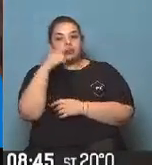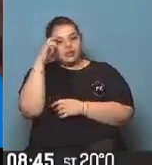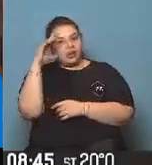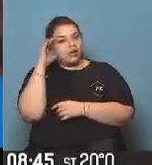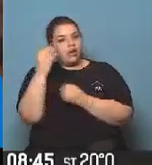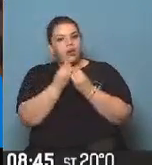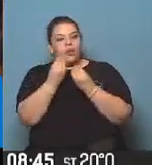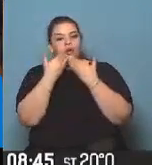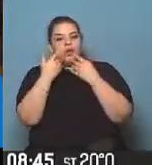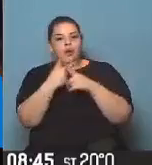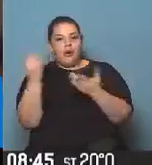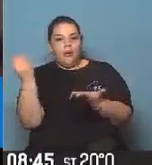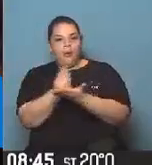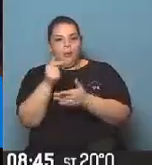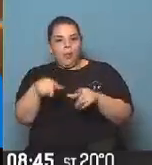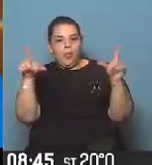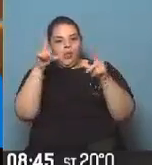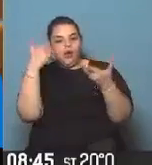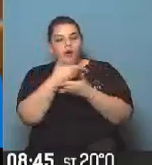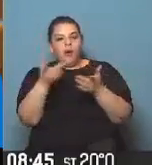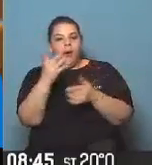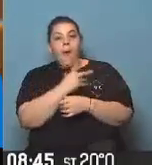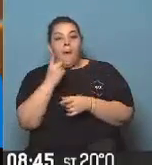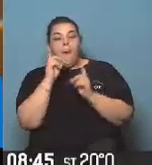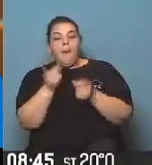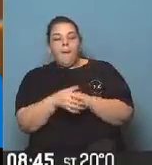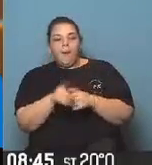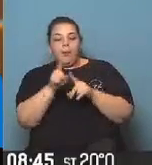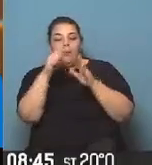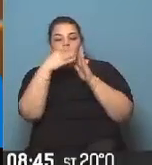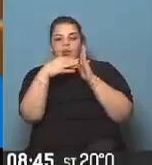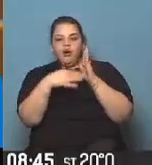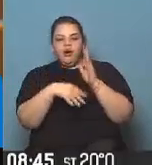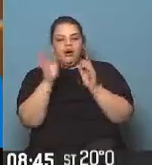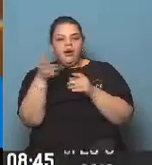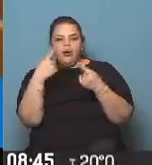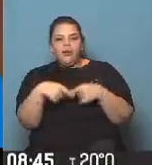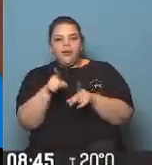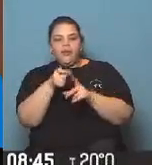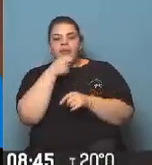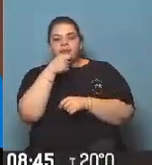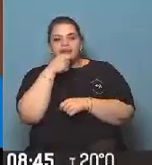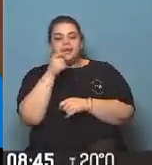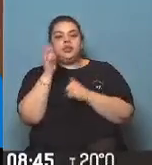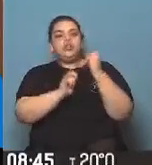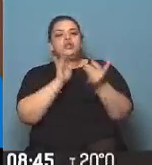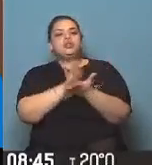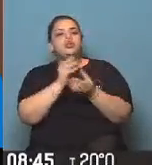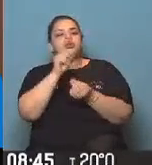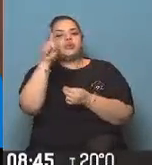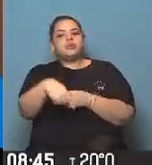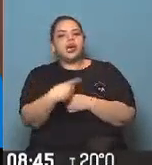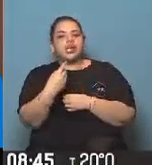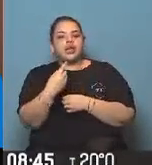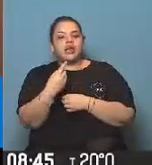gracias por estar en la televisión pública. Por favor, muchas gracias. Director y además guionista, escritor del documental. Contanos un poco cómo surge en vos